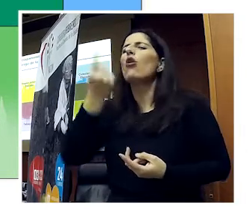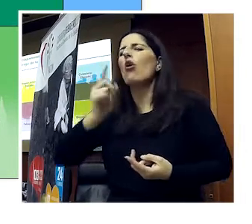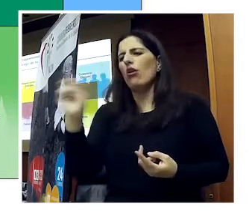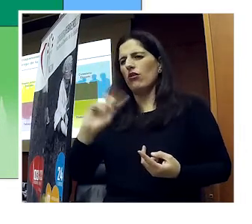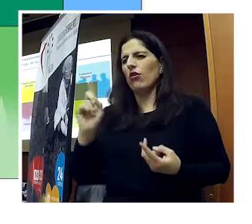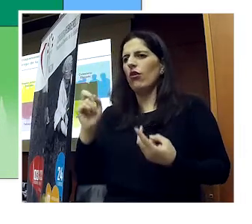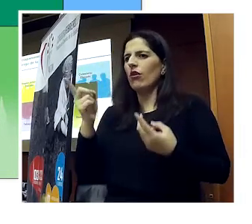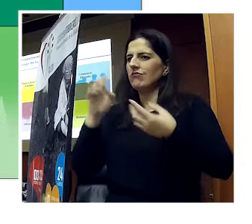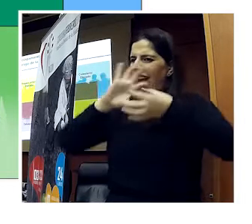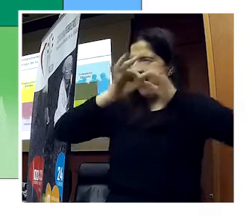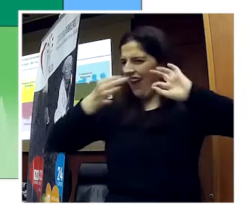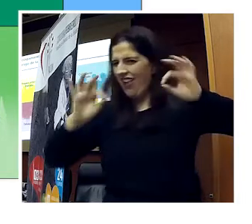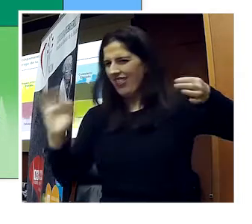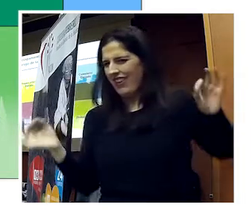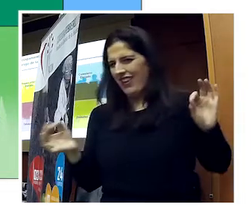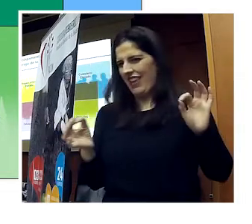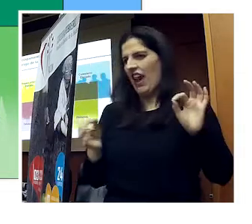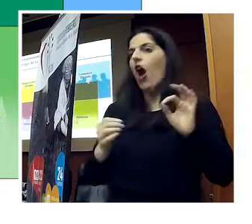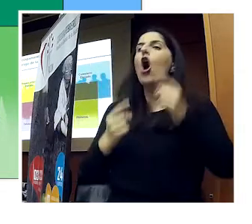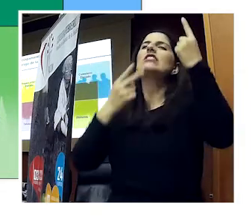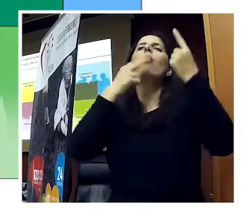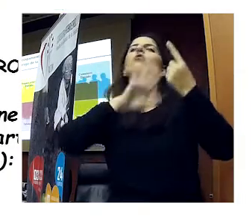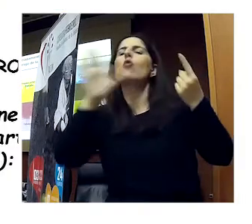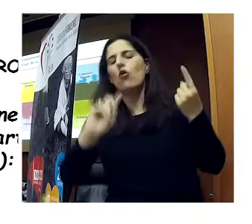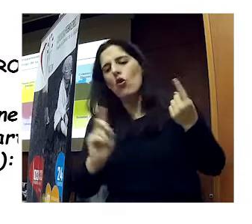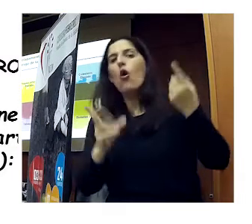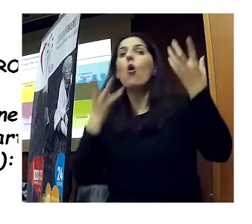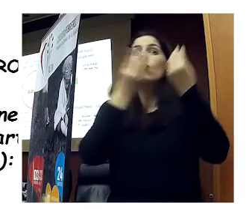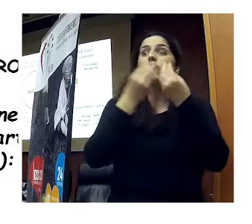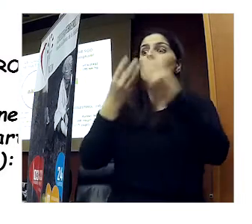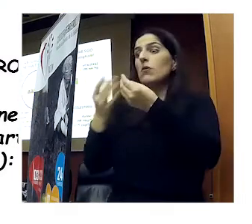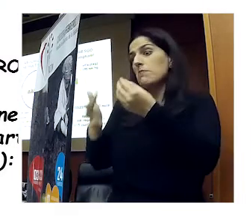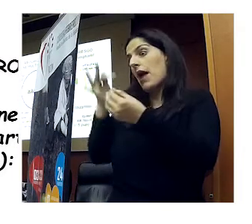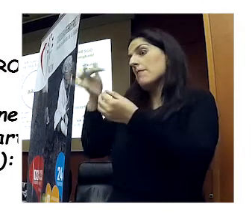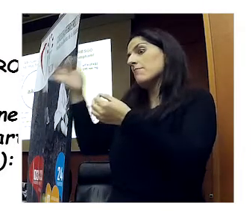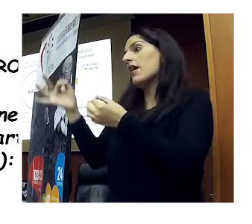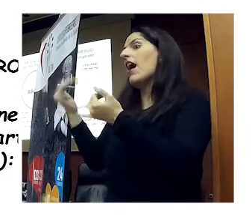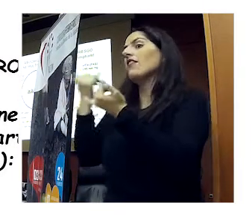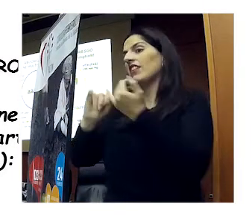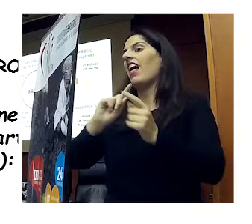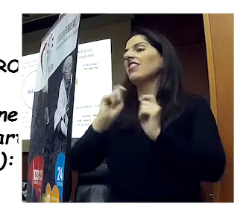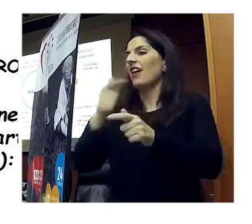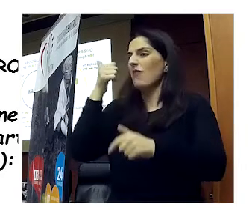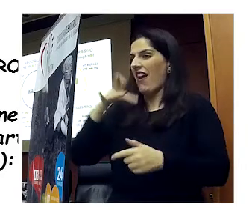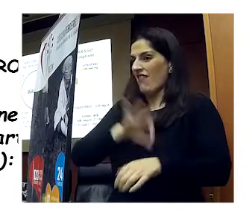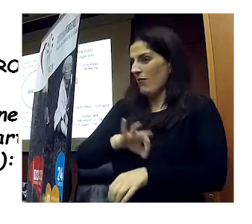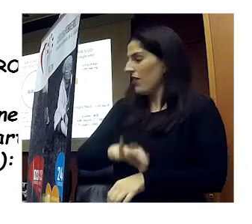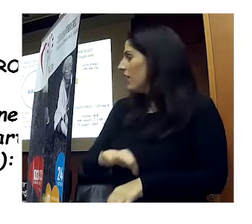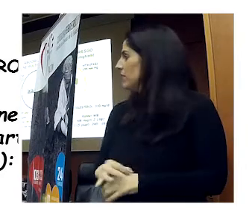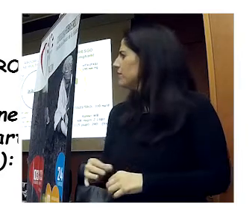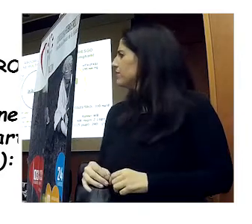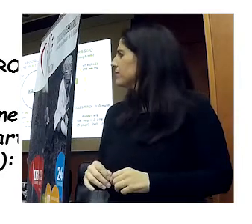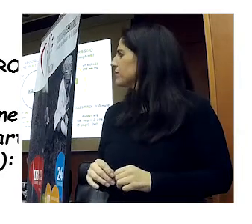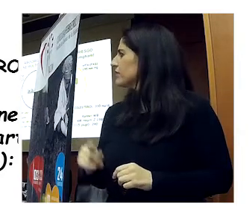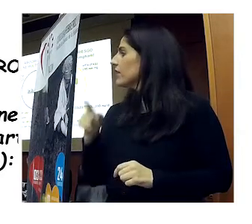imbrican entre ellos para conseguir o para producir que a largo plazo se puedan producir estas enfermedades. Y una cosa muy importante,